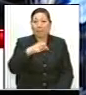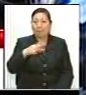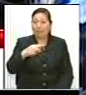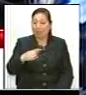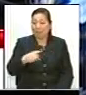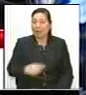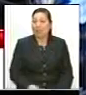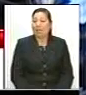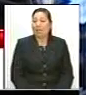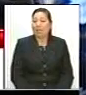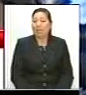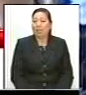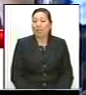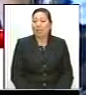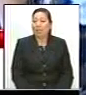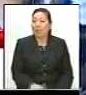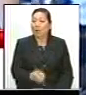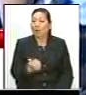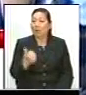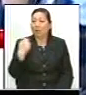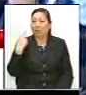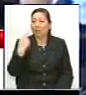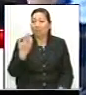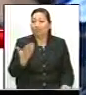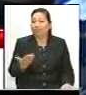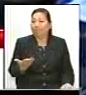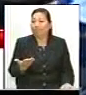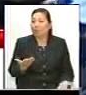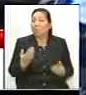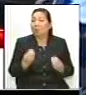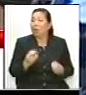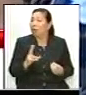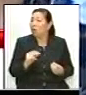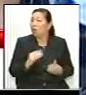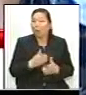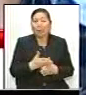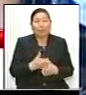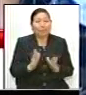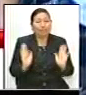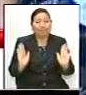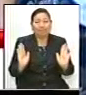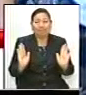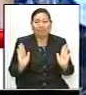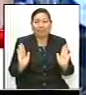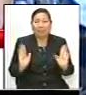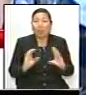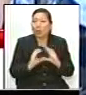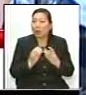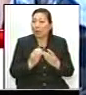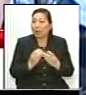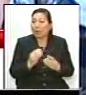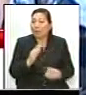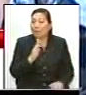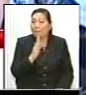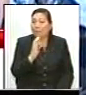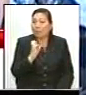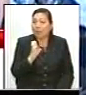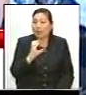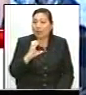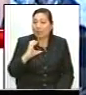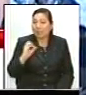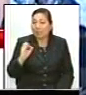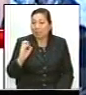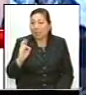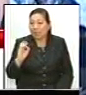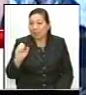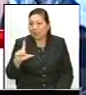Kuczynski. Otra de las razones fue porque no compartía las acciones del congresista Becerril, que tiene